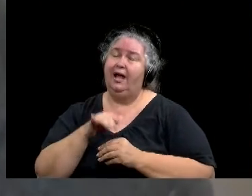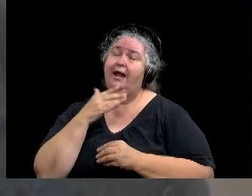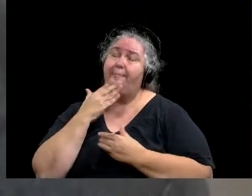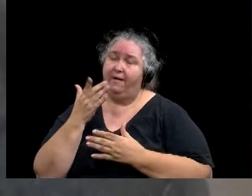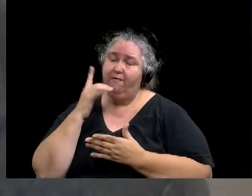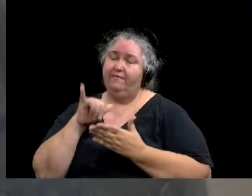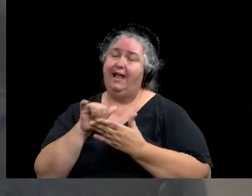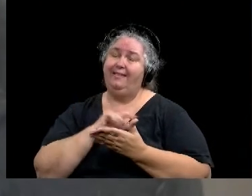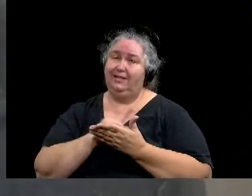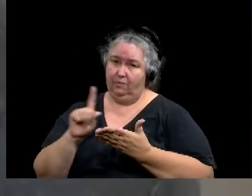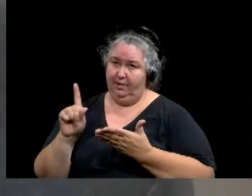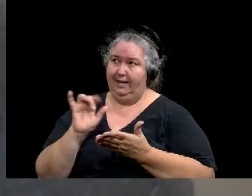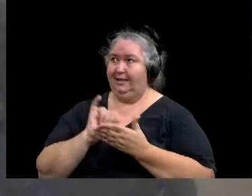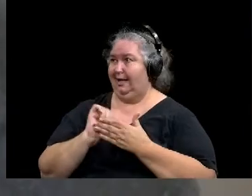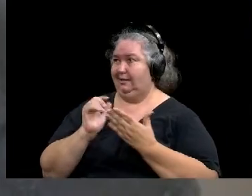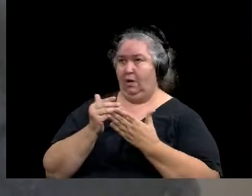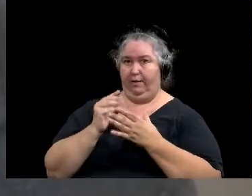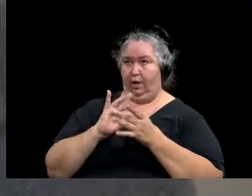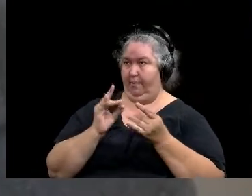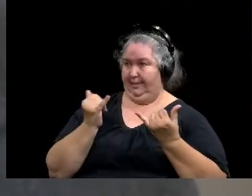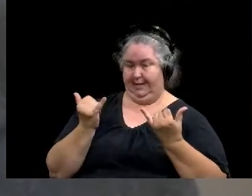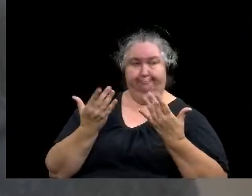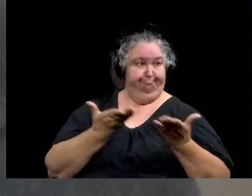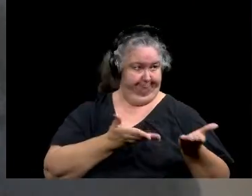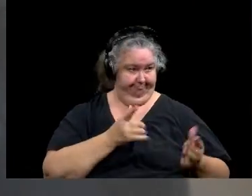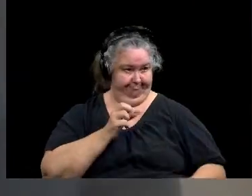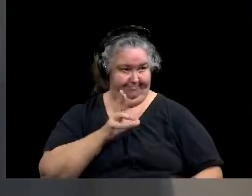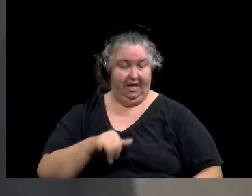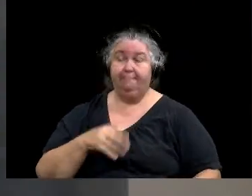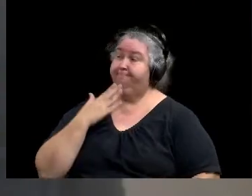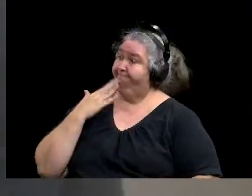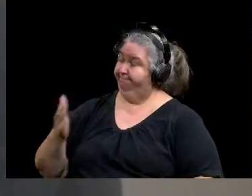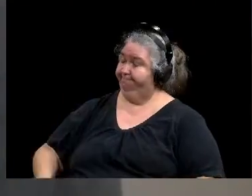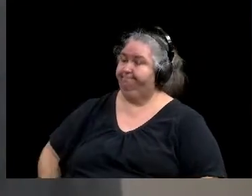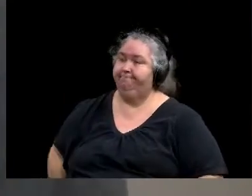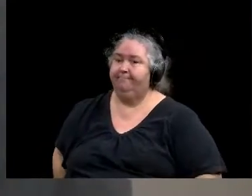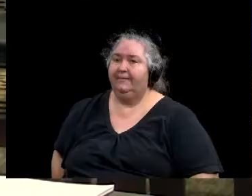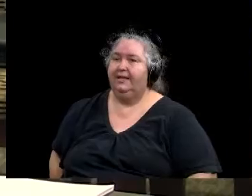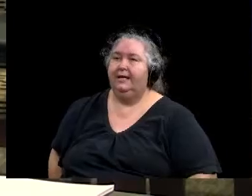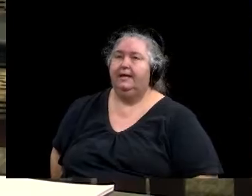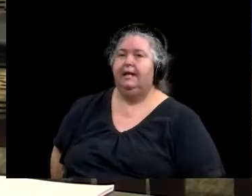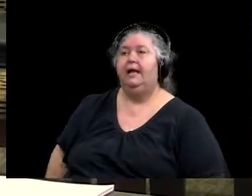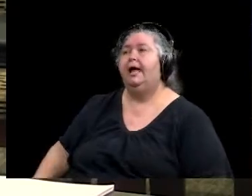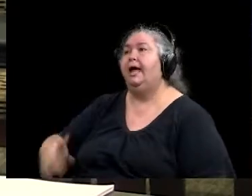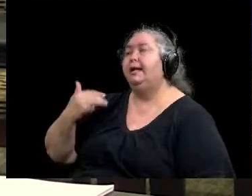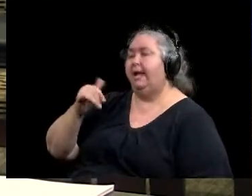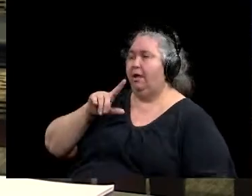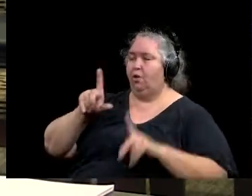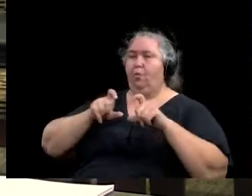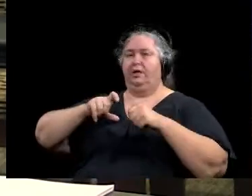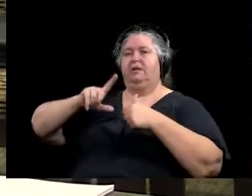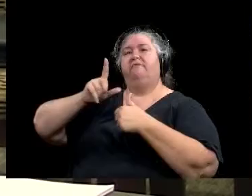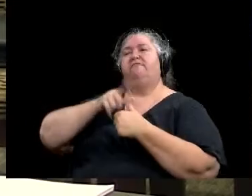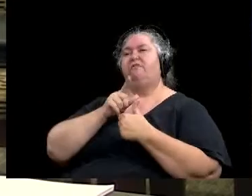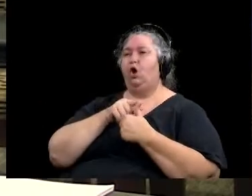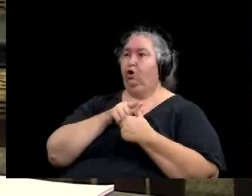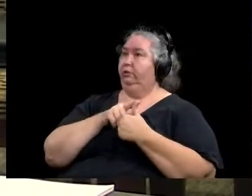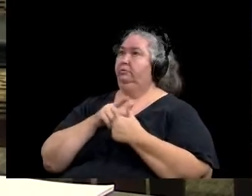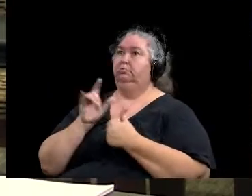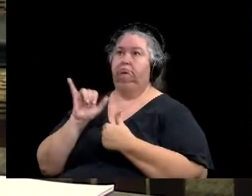es que todos estos días van a ser mejorados gracias para estos días la primera pregunta